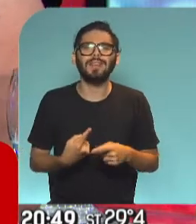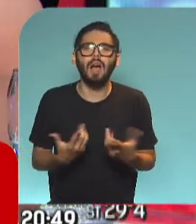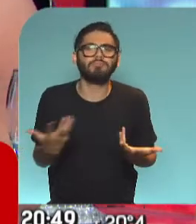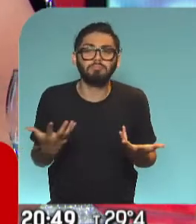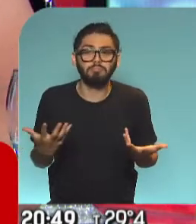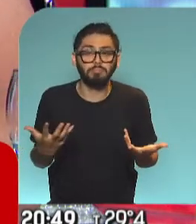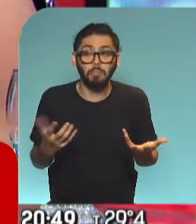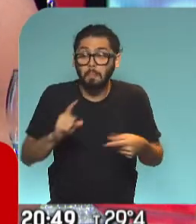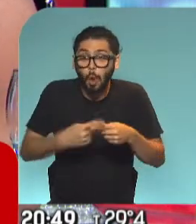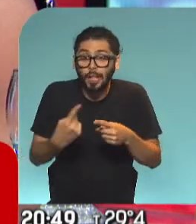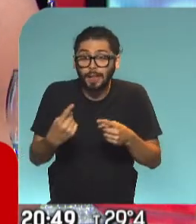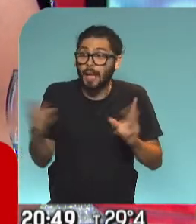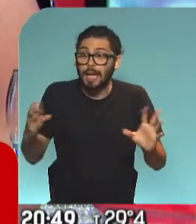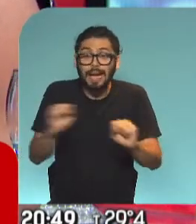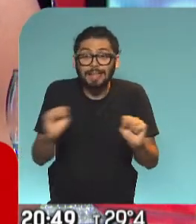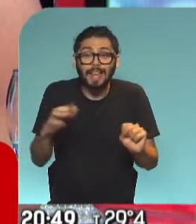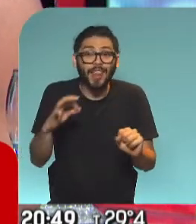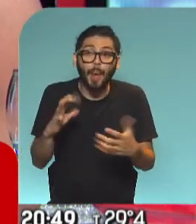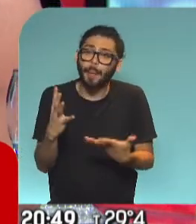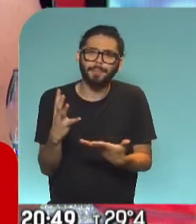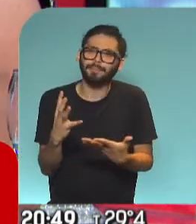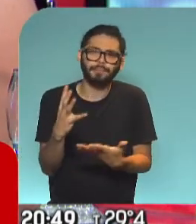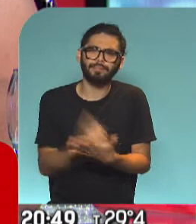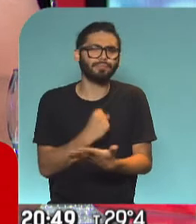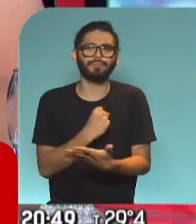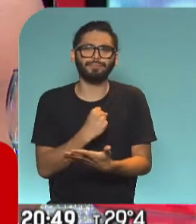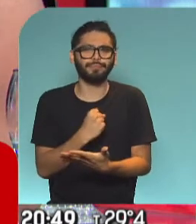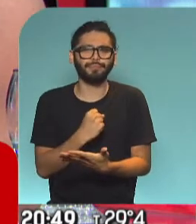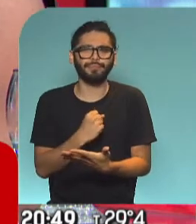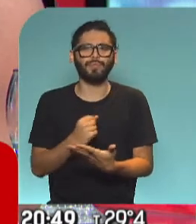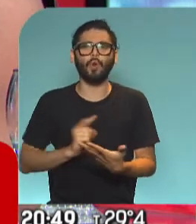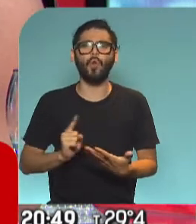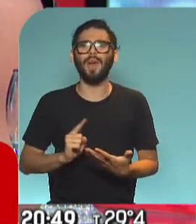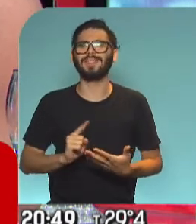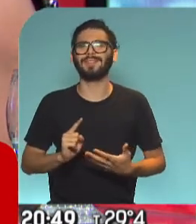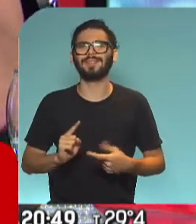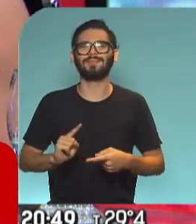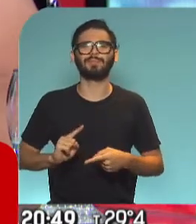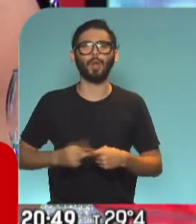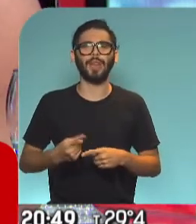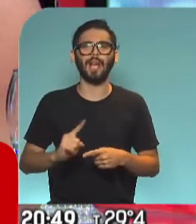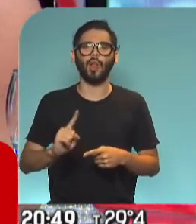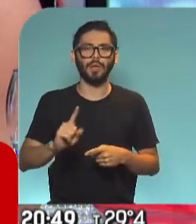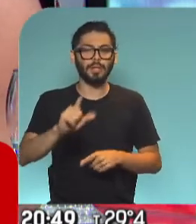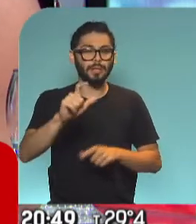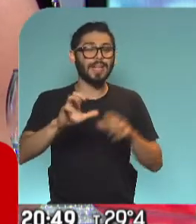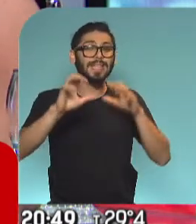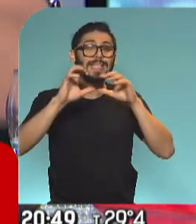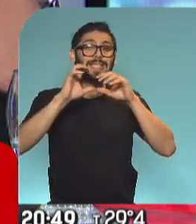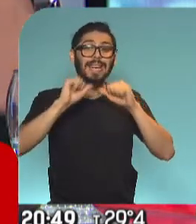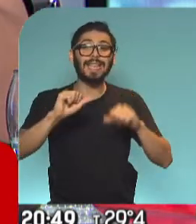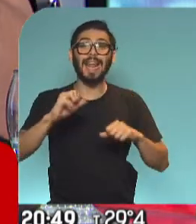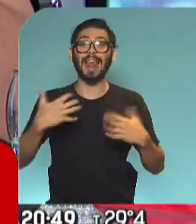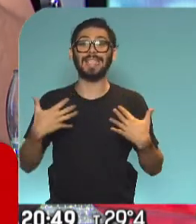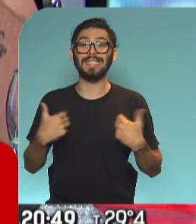es hacerse cargo no no no el gesto en la política no es bajarle el sueldo a la secretaria de salud de bullying en